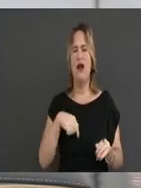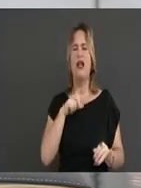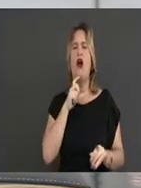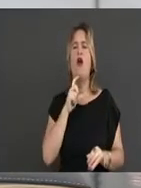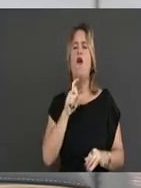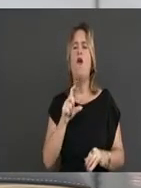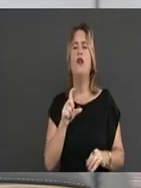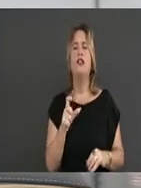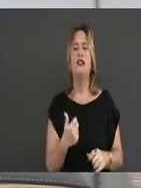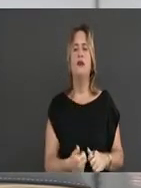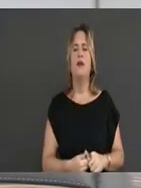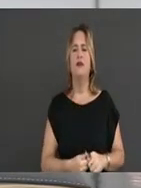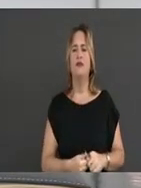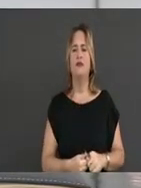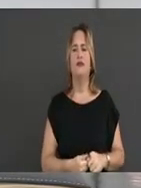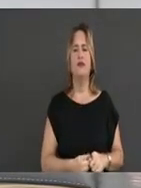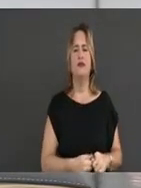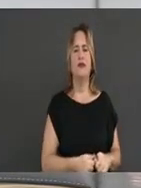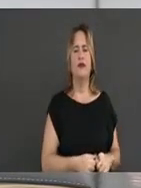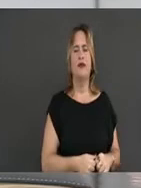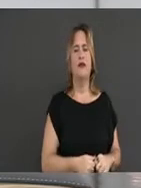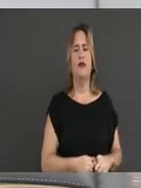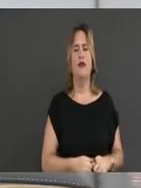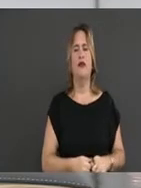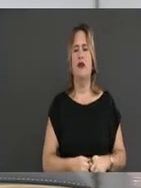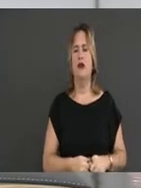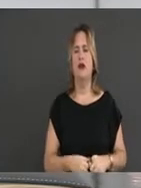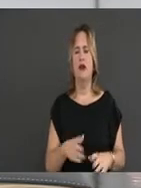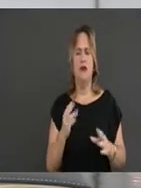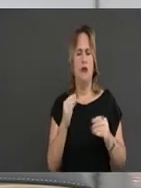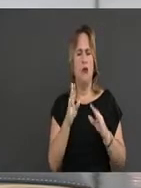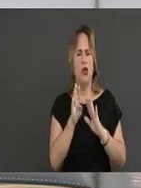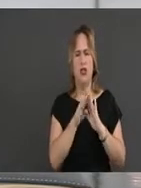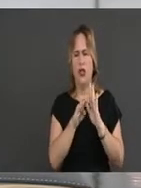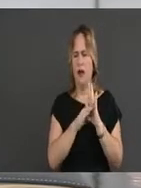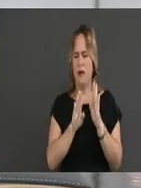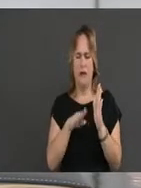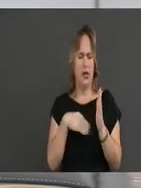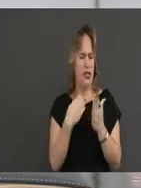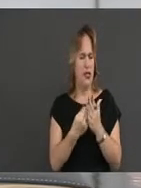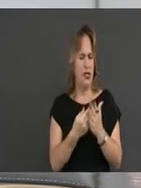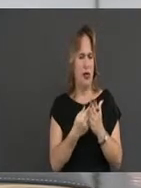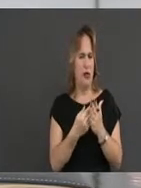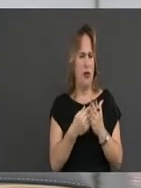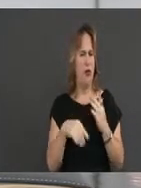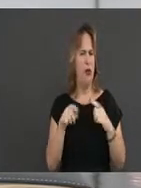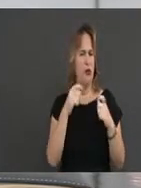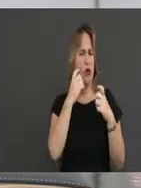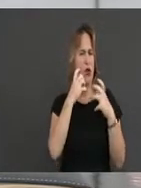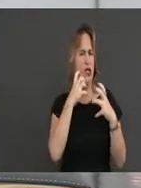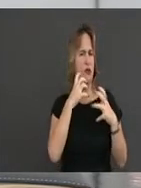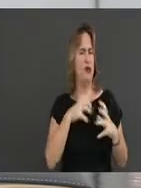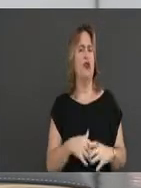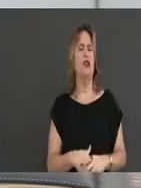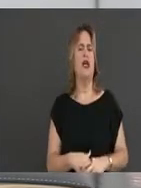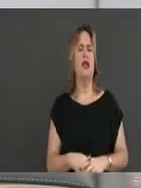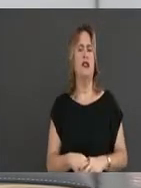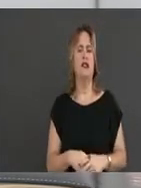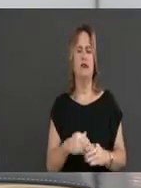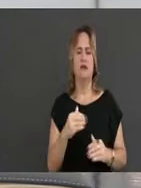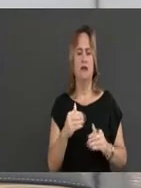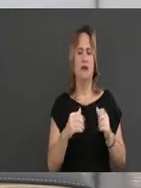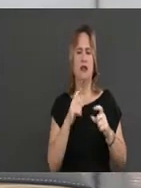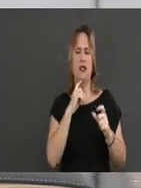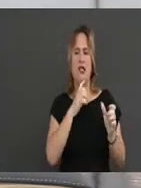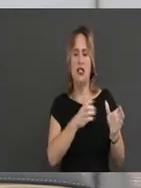programa a la fecha. Varias medidas, que por supuesto la de mayor impacto a corto plazo va a ser la de